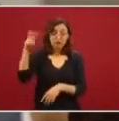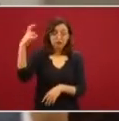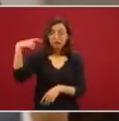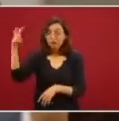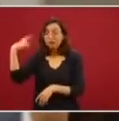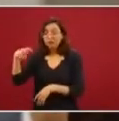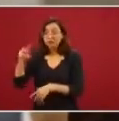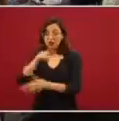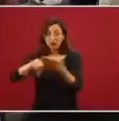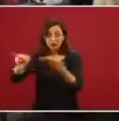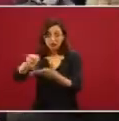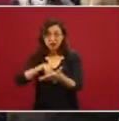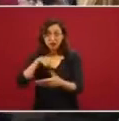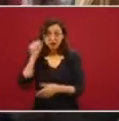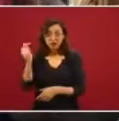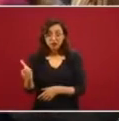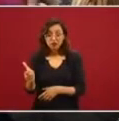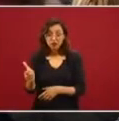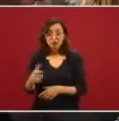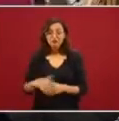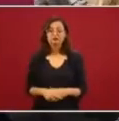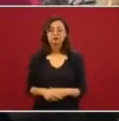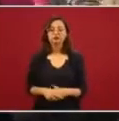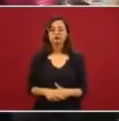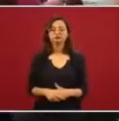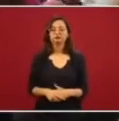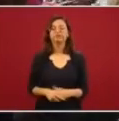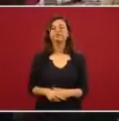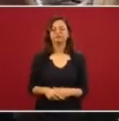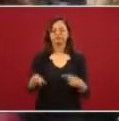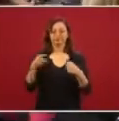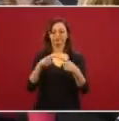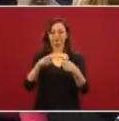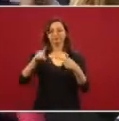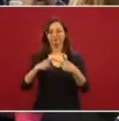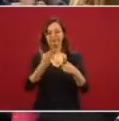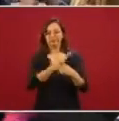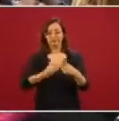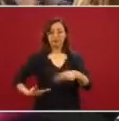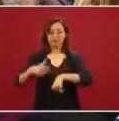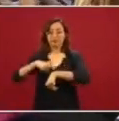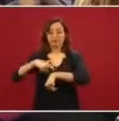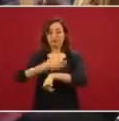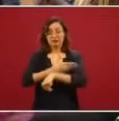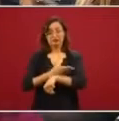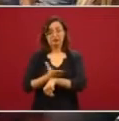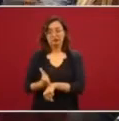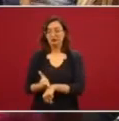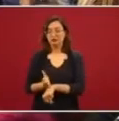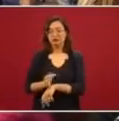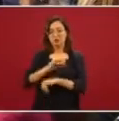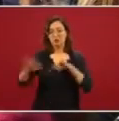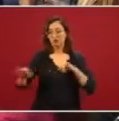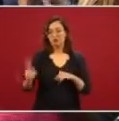tiene en el interior del país gracias correcto contestó la primera y luego ya dejó paso al presidente pues está acabando de más el tiempo ya esa va a ser